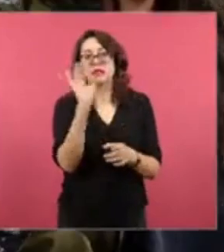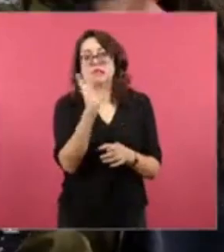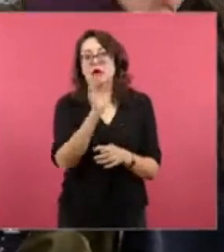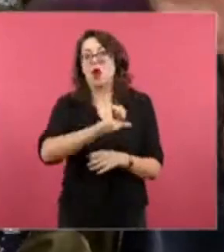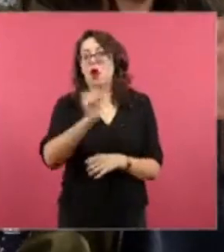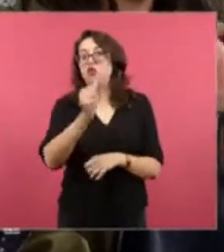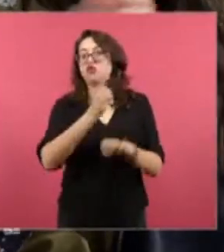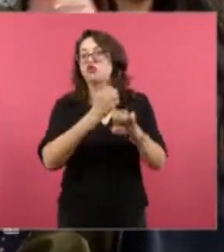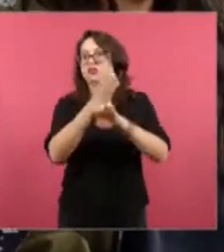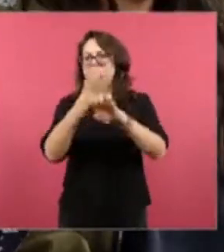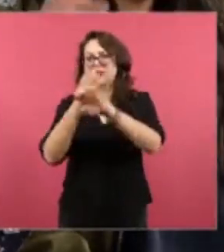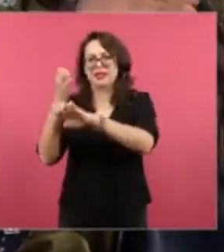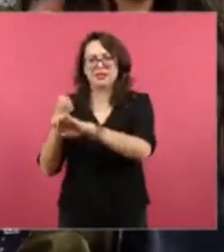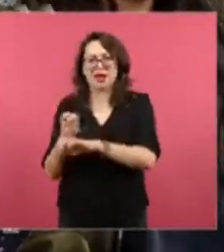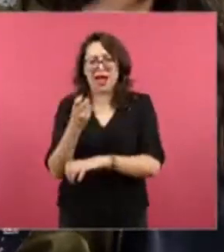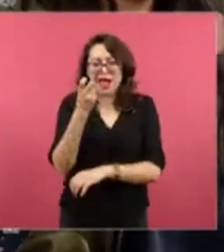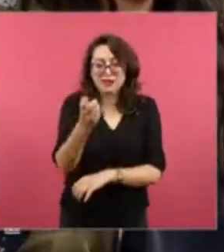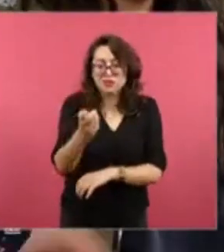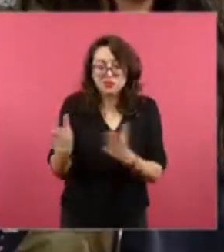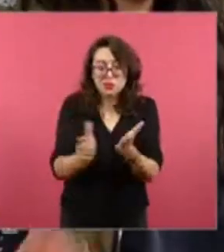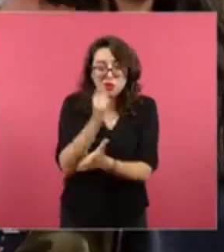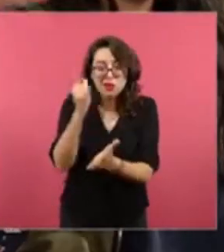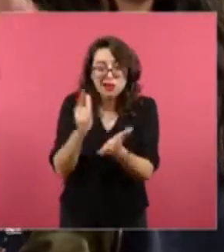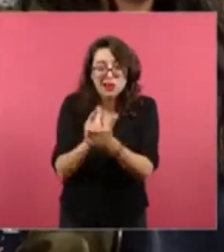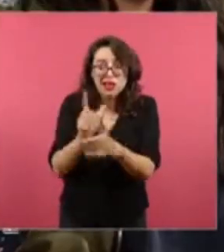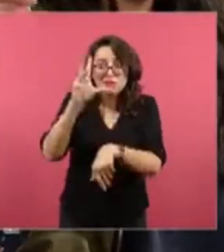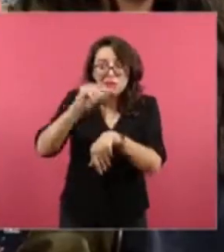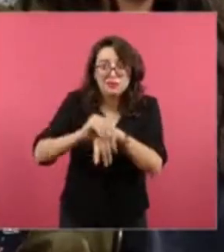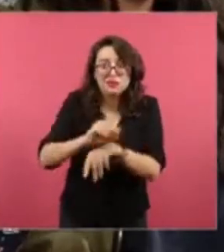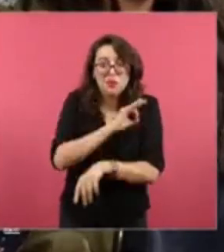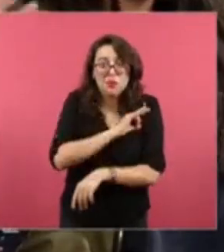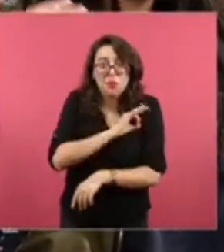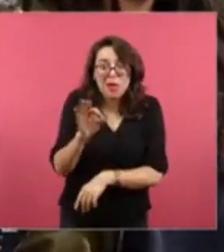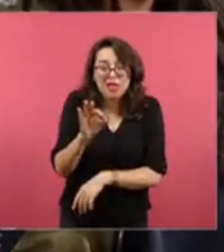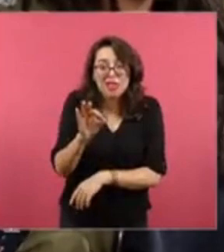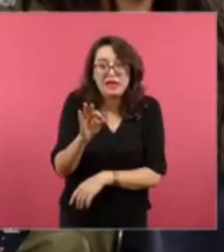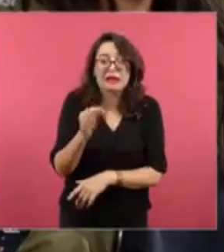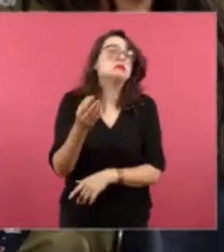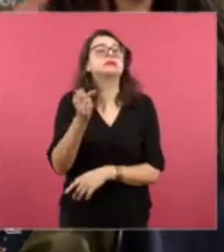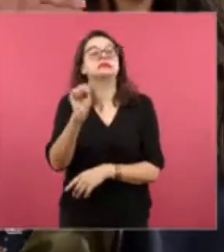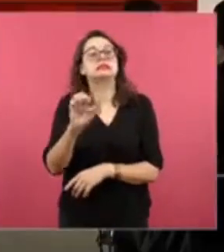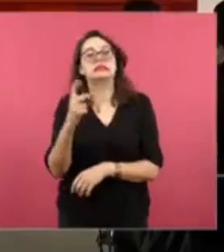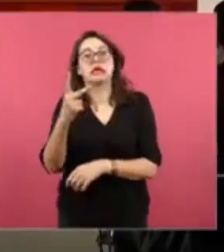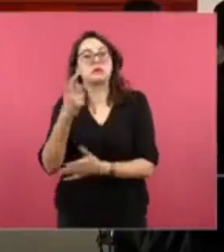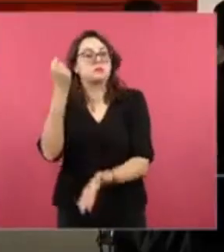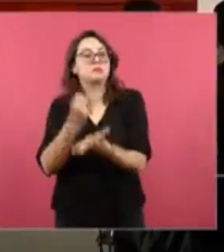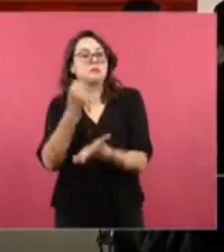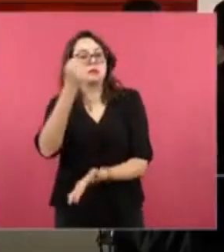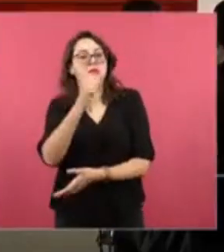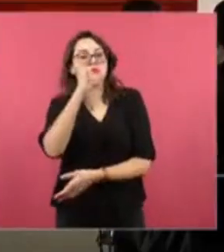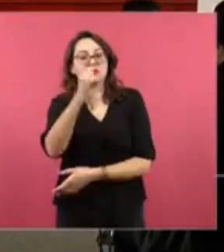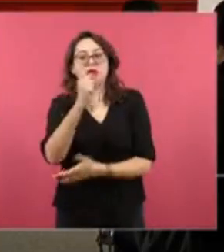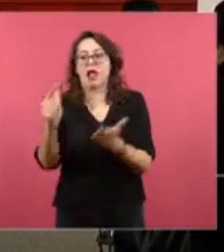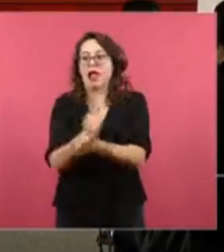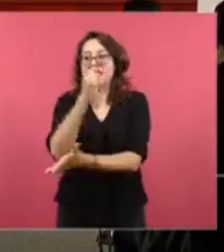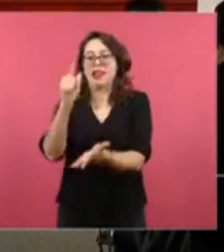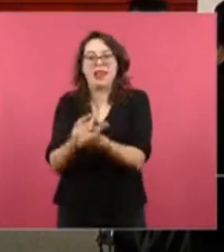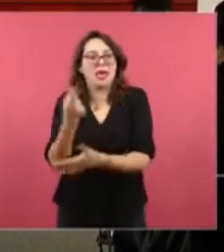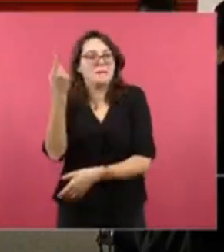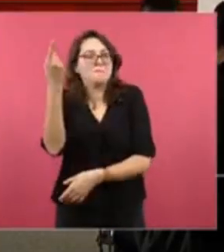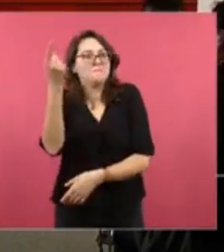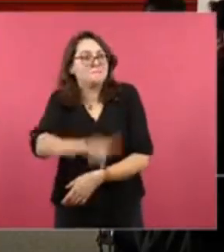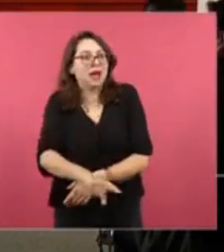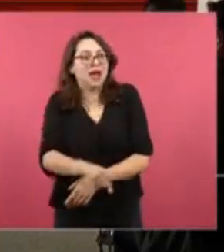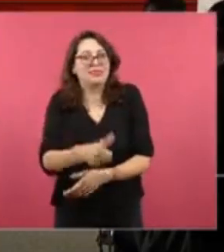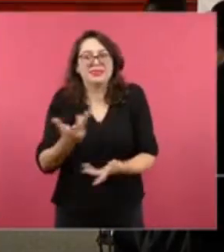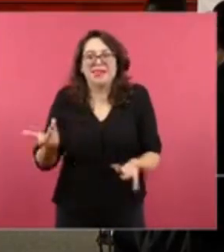los estados pueden o no usar otros materiales que no sean los indicados por la SEP, que así lo establece la ley, ¿no? La Ley General